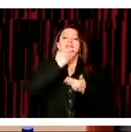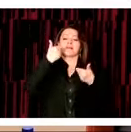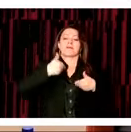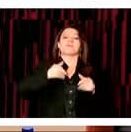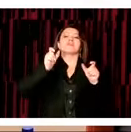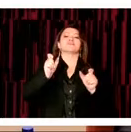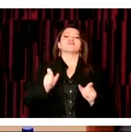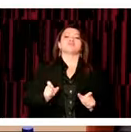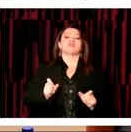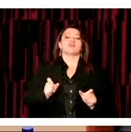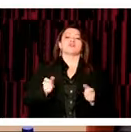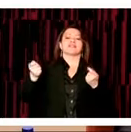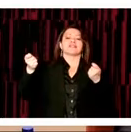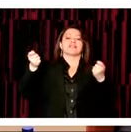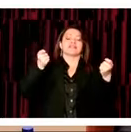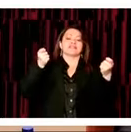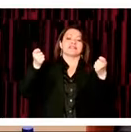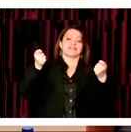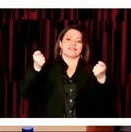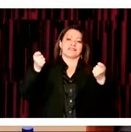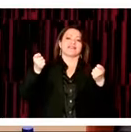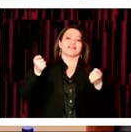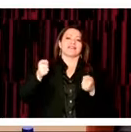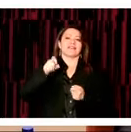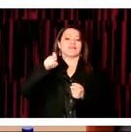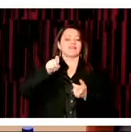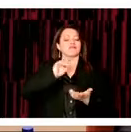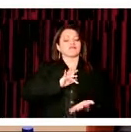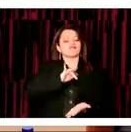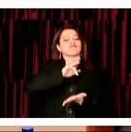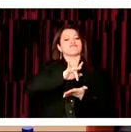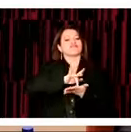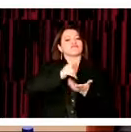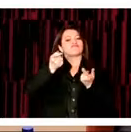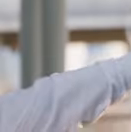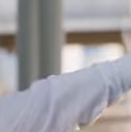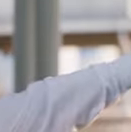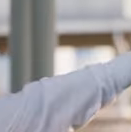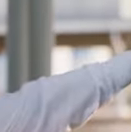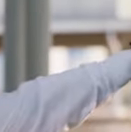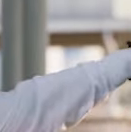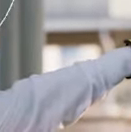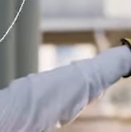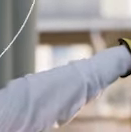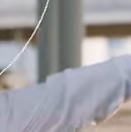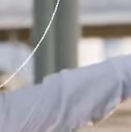realmente lograr hacer eficiente y eficaz el manejo de estos recursos.